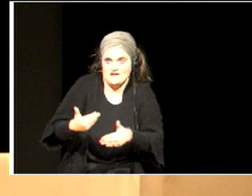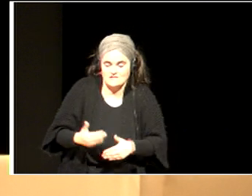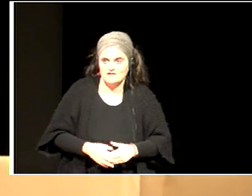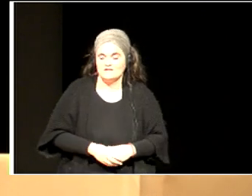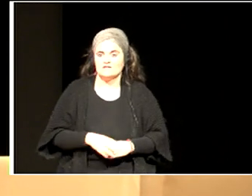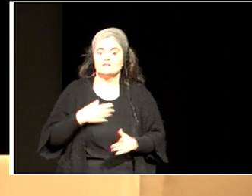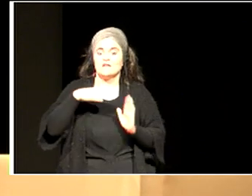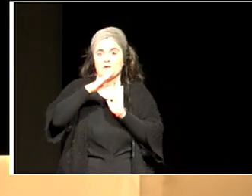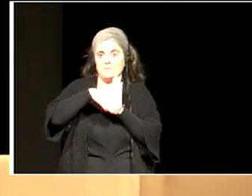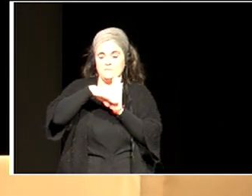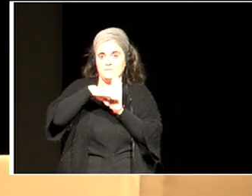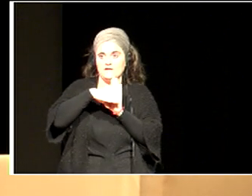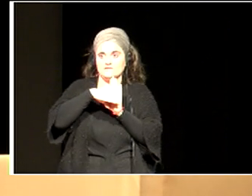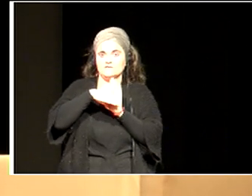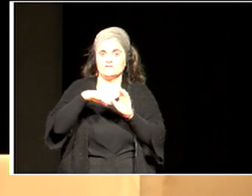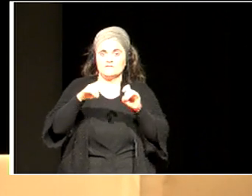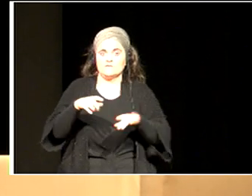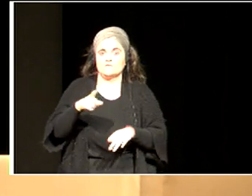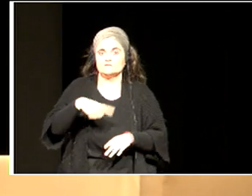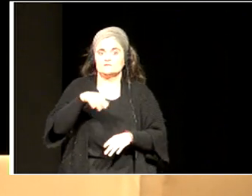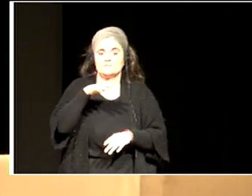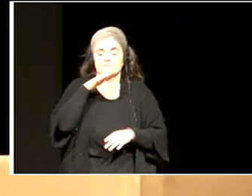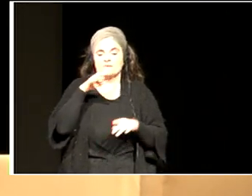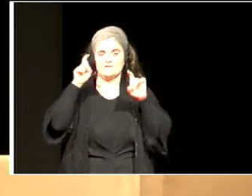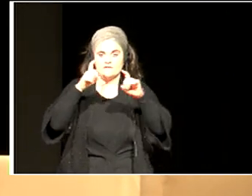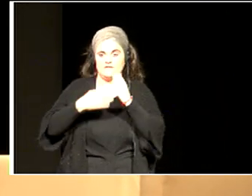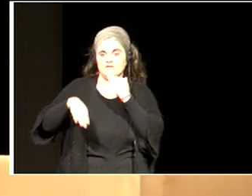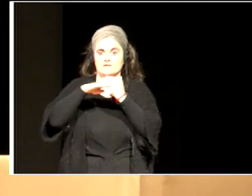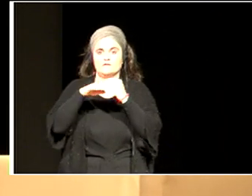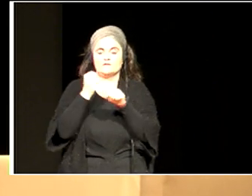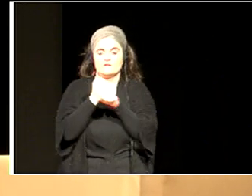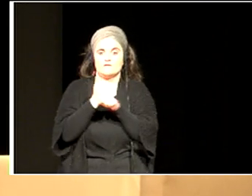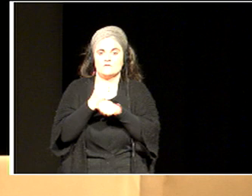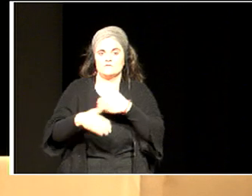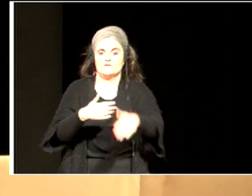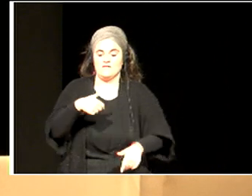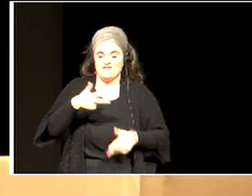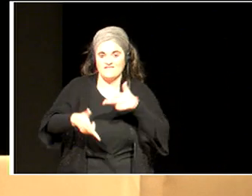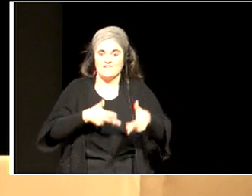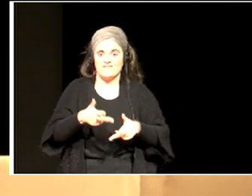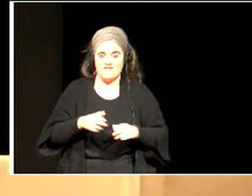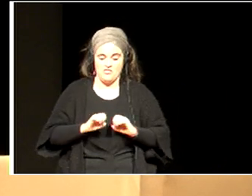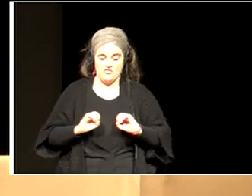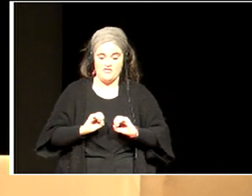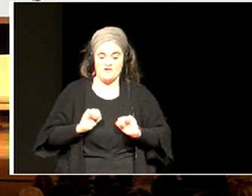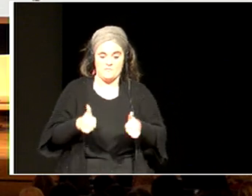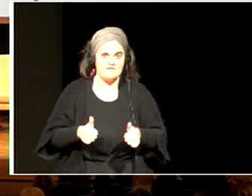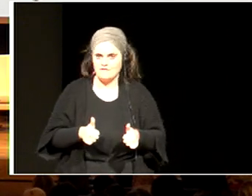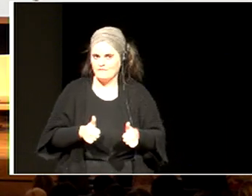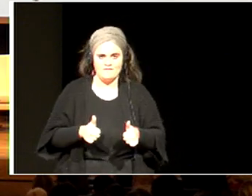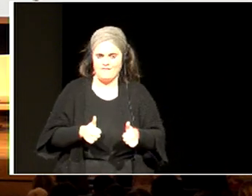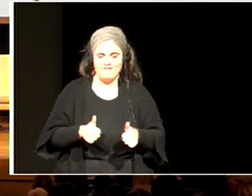para seguir trabajando la coeducación euskadi no empieza de cero euskadi es maestra